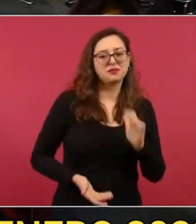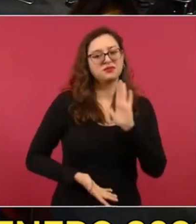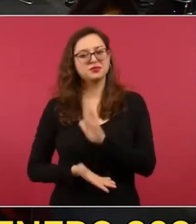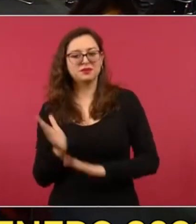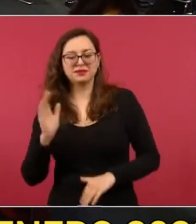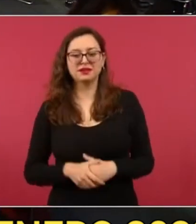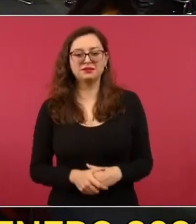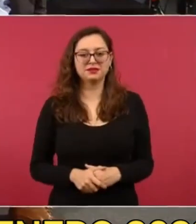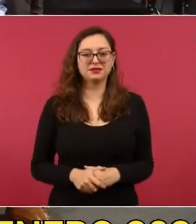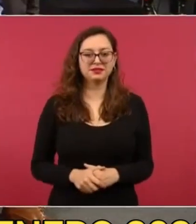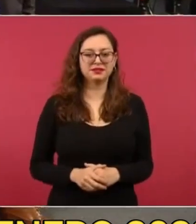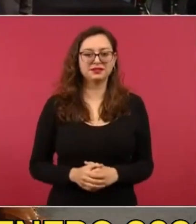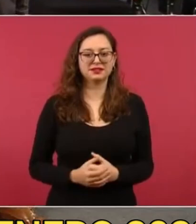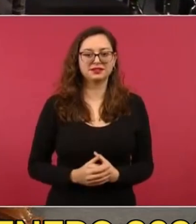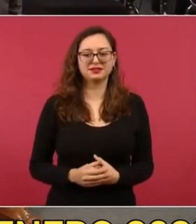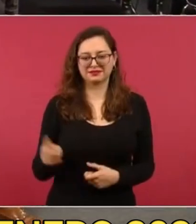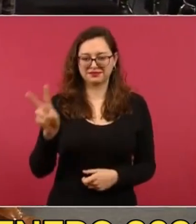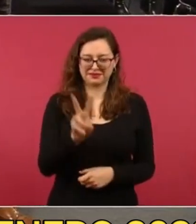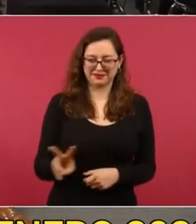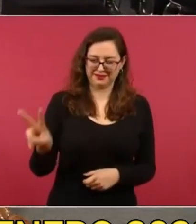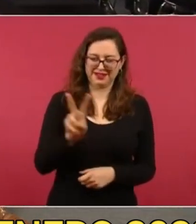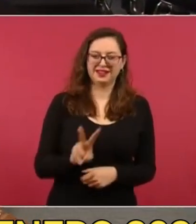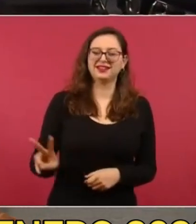vamos? Es viernes.